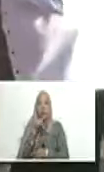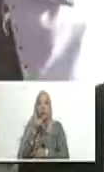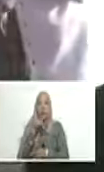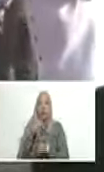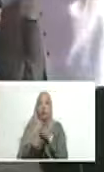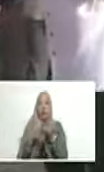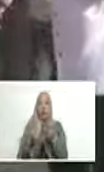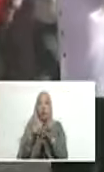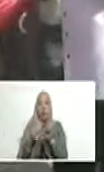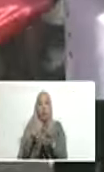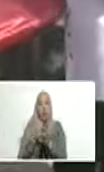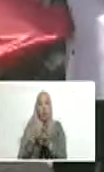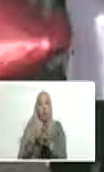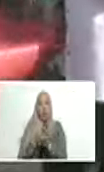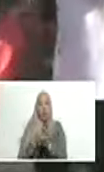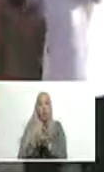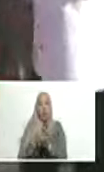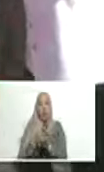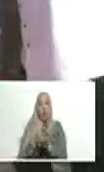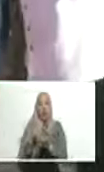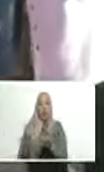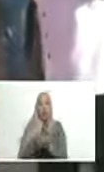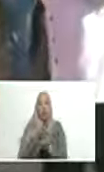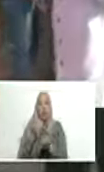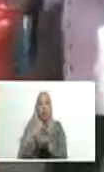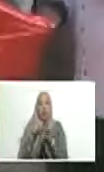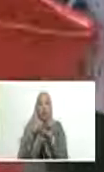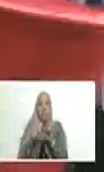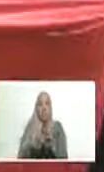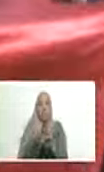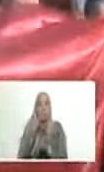que mantener el ritmo de trabajo permanente.